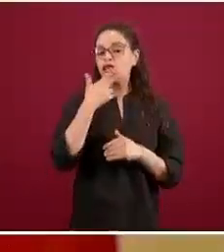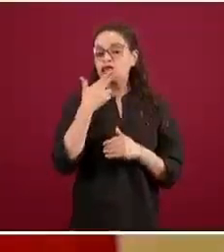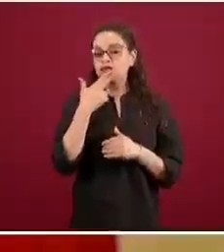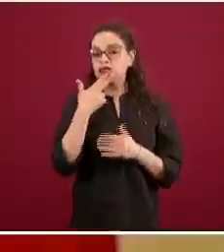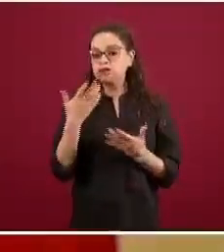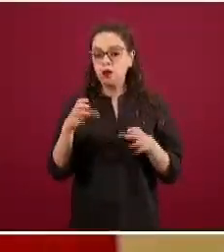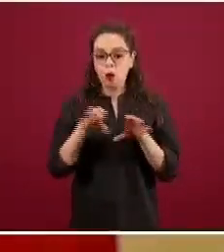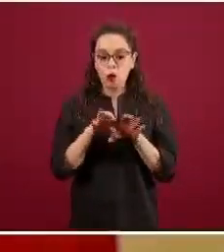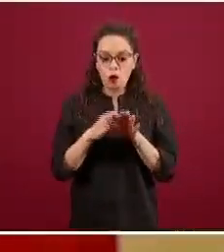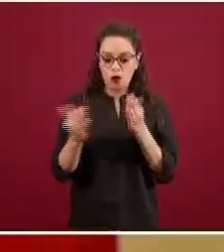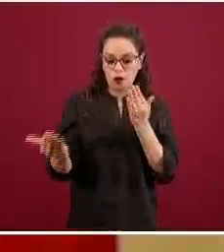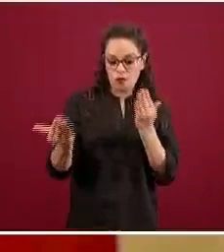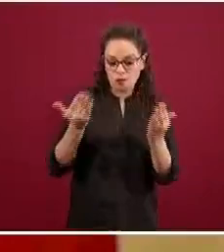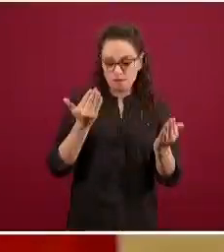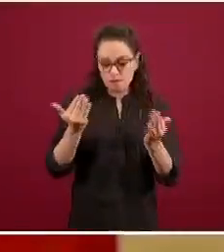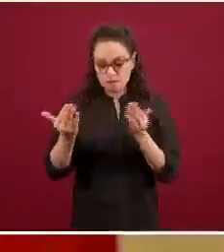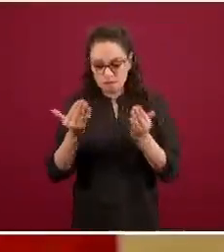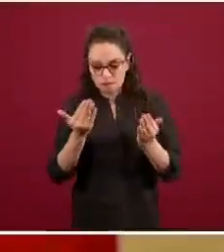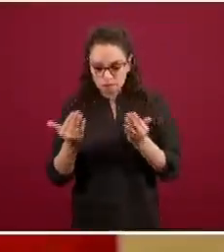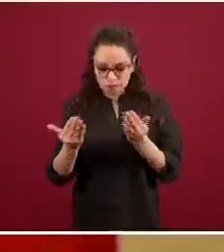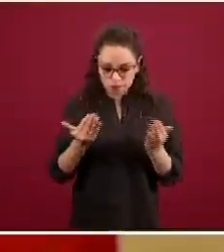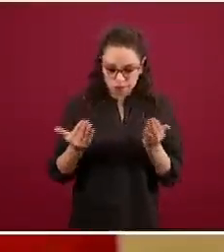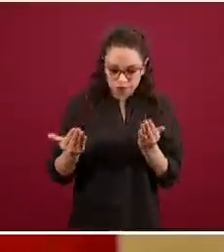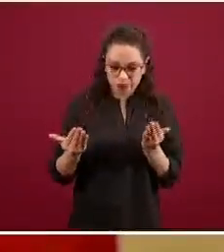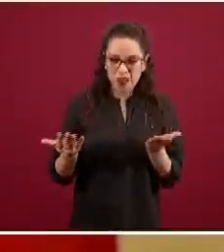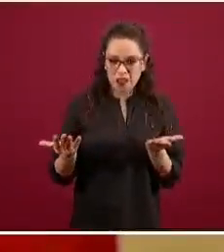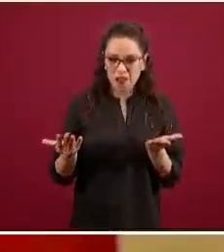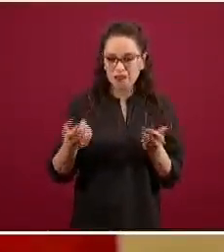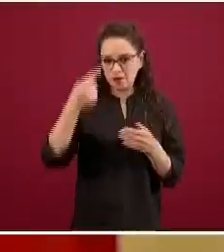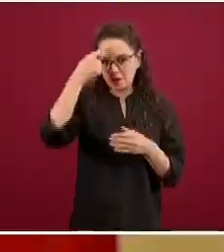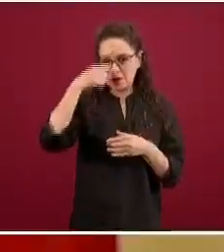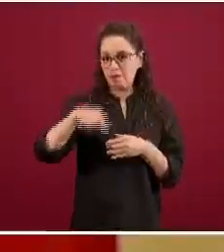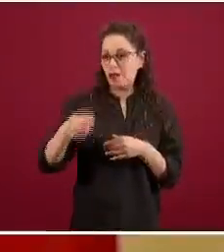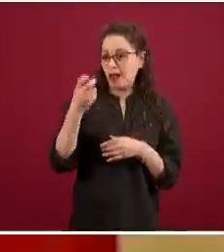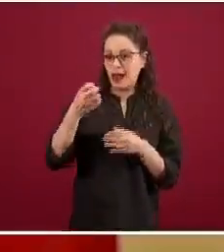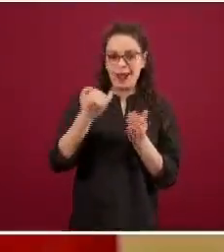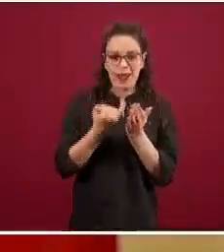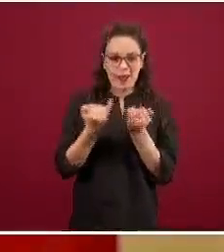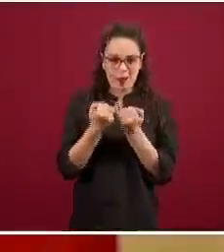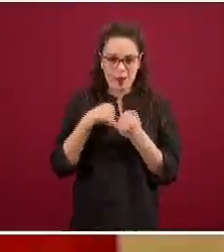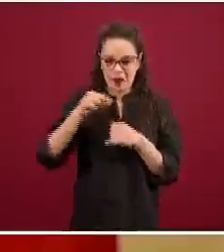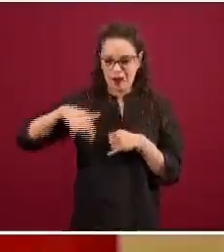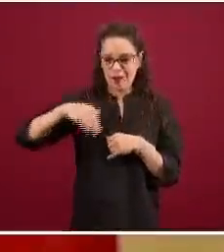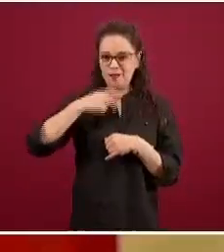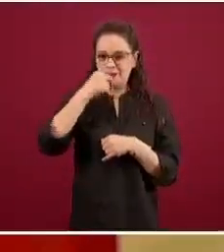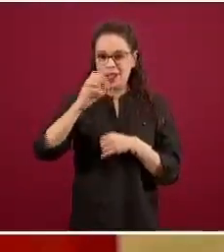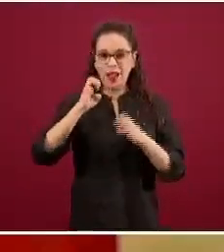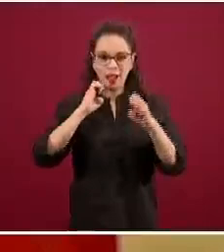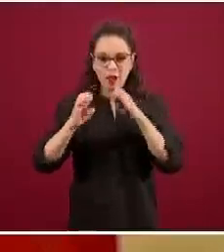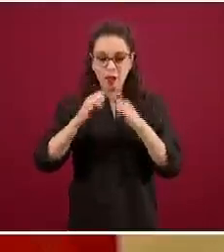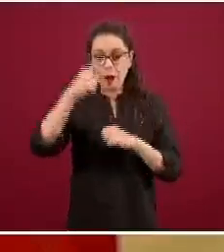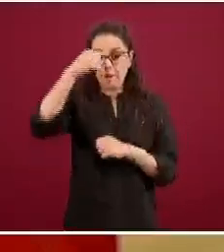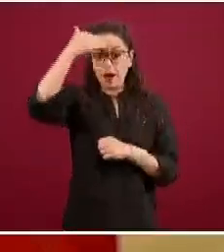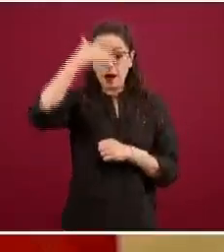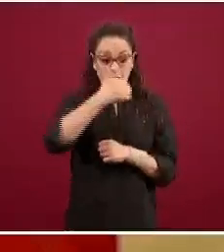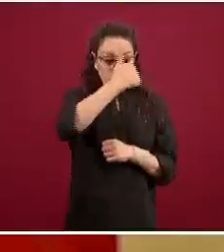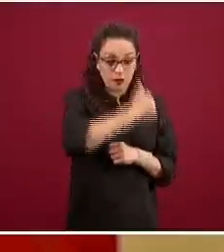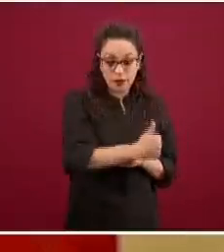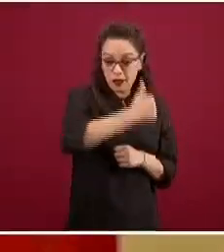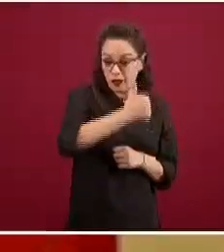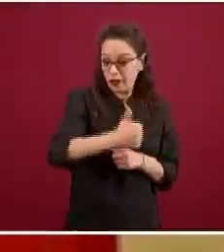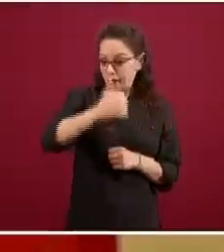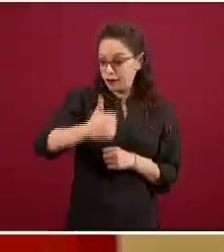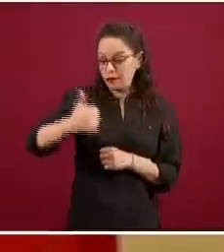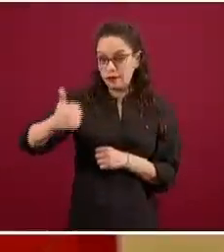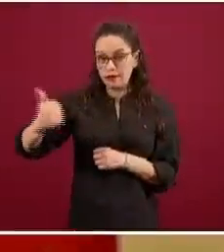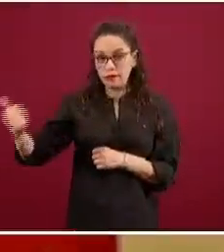de estimación, como el que he comentado de las encuestas, en donde se sepa por cada caso que vi